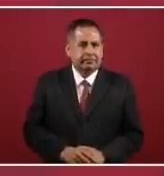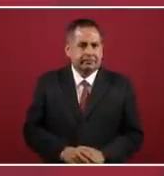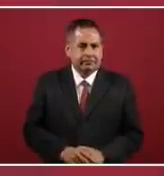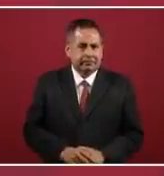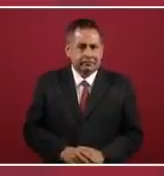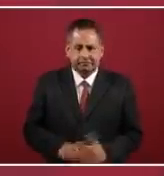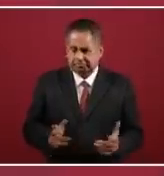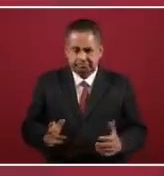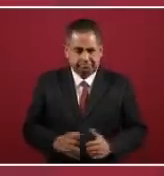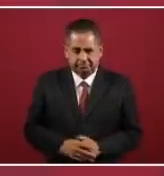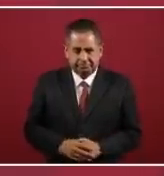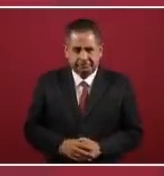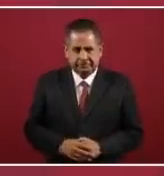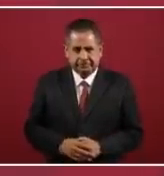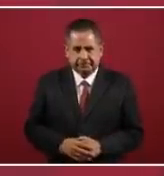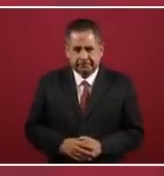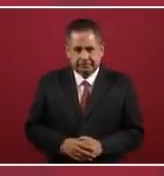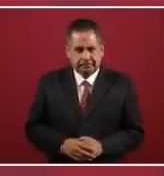Es